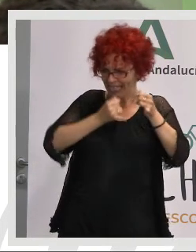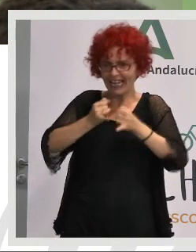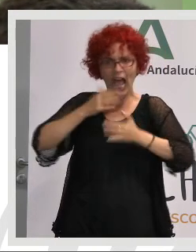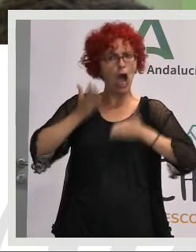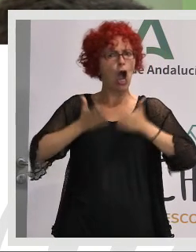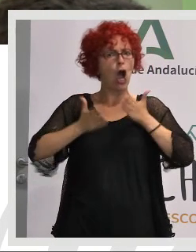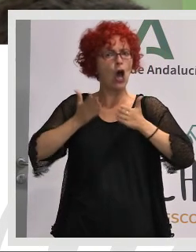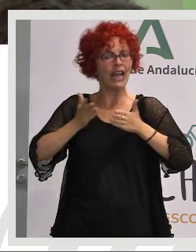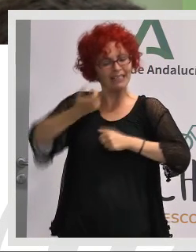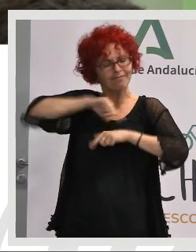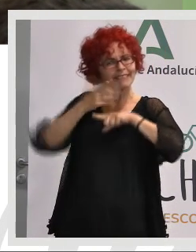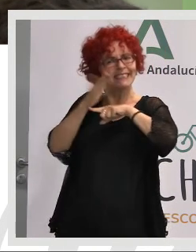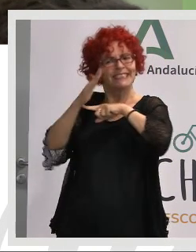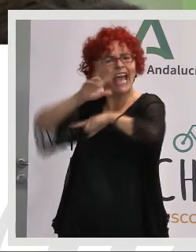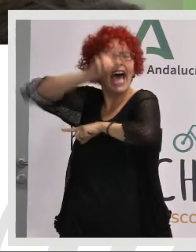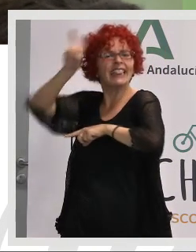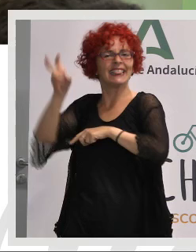propuestas. Vemos el siguiente vídeo.